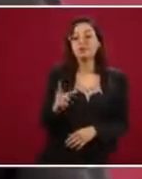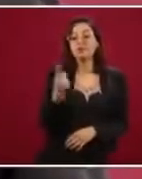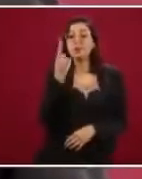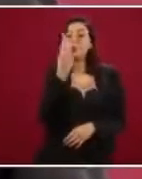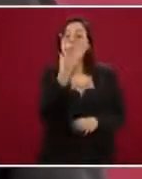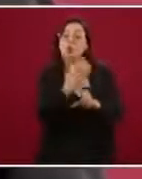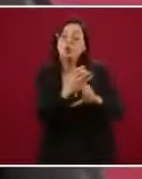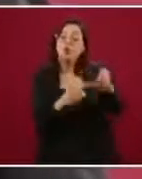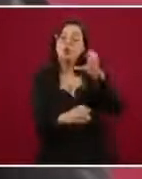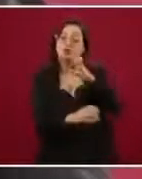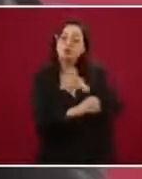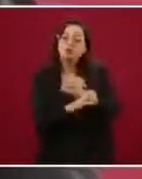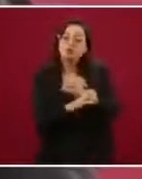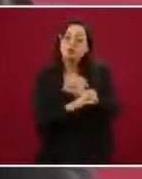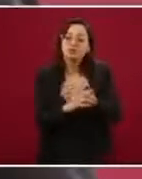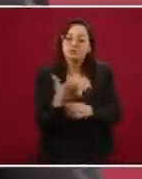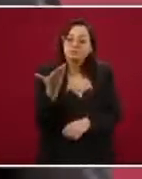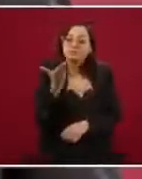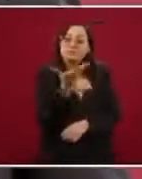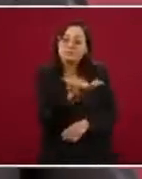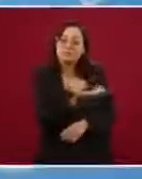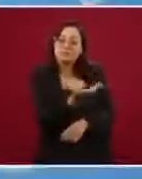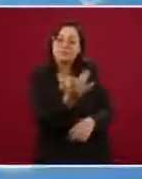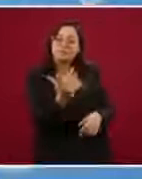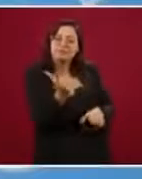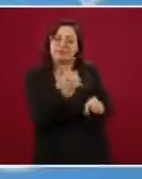Decía: licenciado,